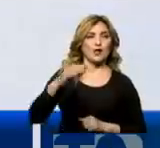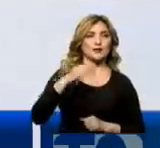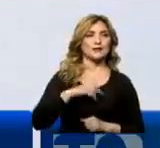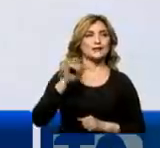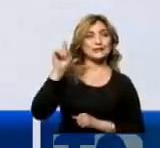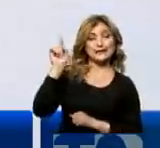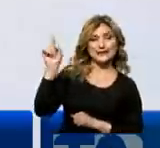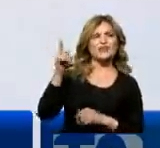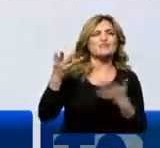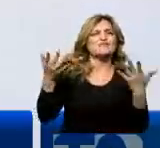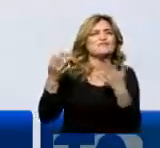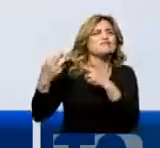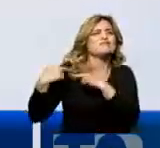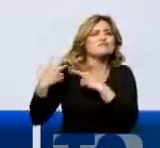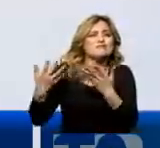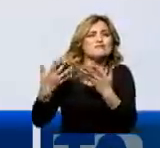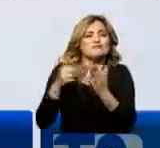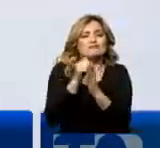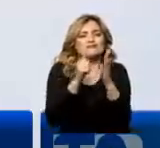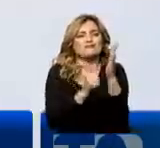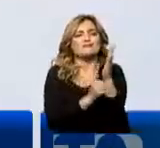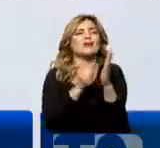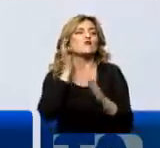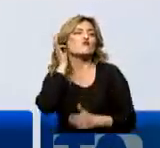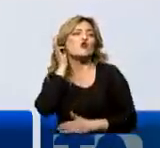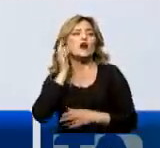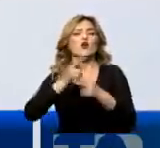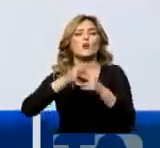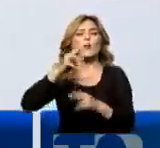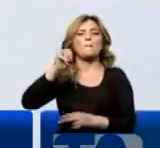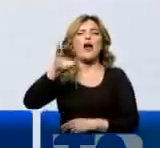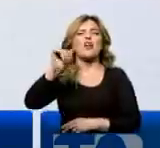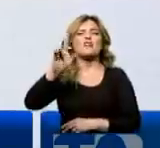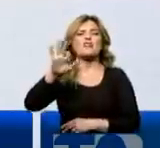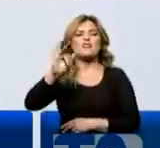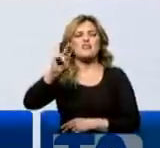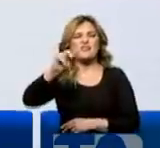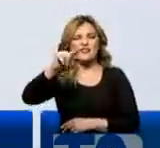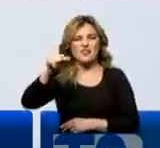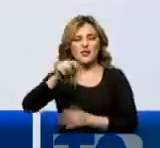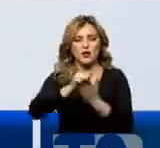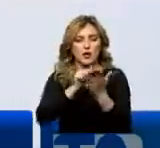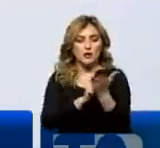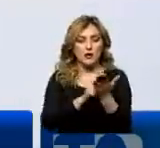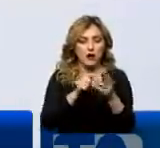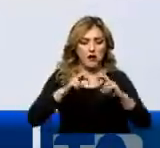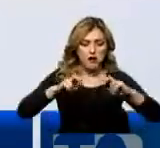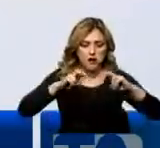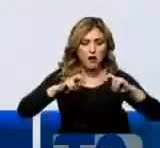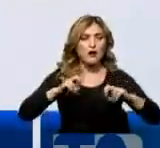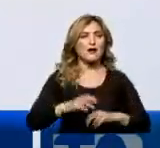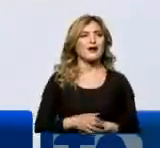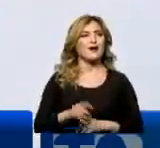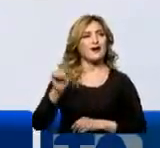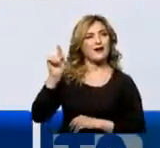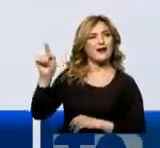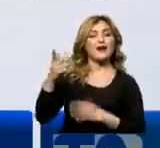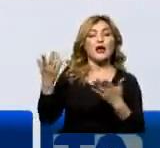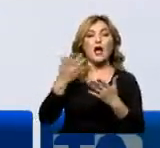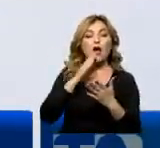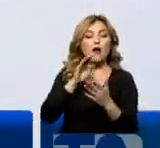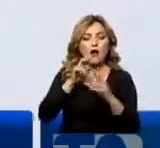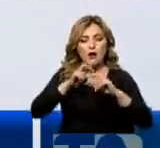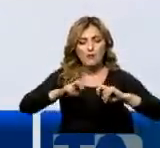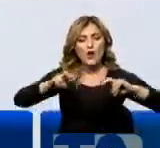de la pericia a los cuadernos y agenda de Pamela Martínez. El perito William Castro hizo la pericia a mensajes de WhatsApp